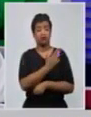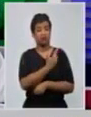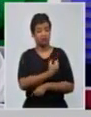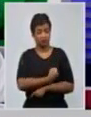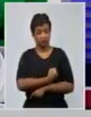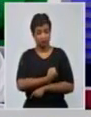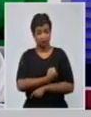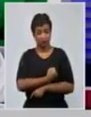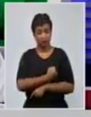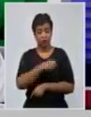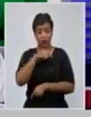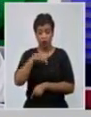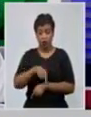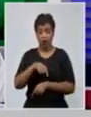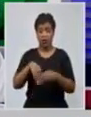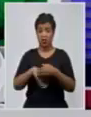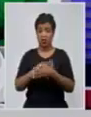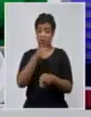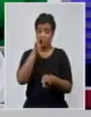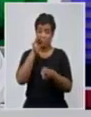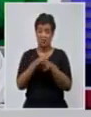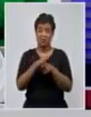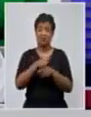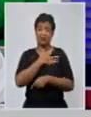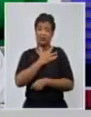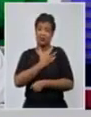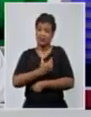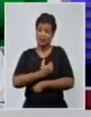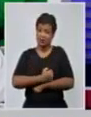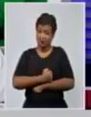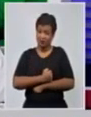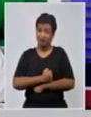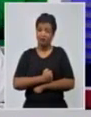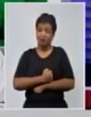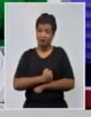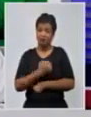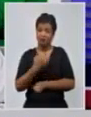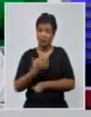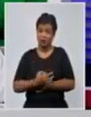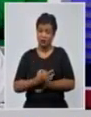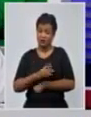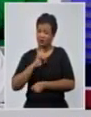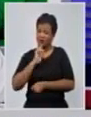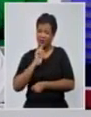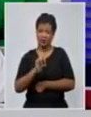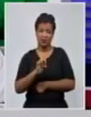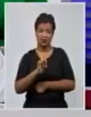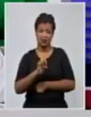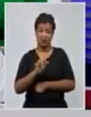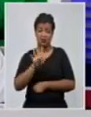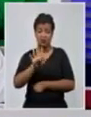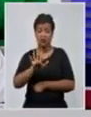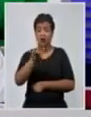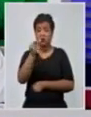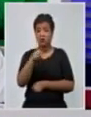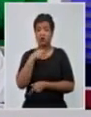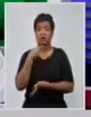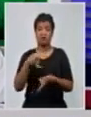un día con un comienzo no bueno, un día luctuoso es la palabra,